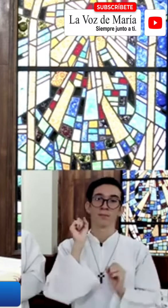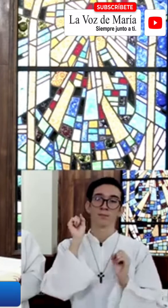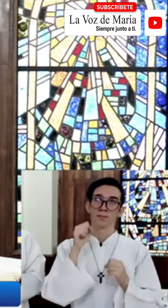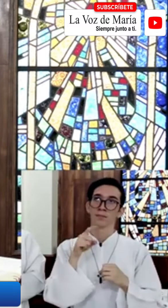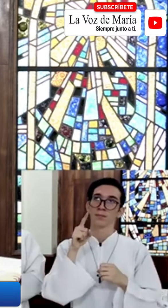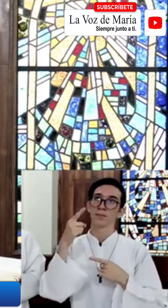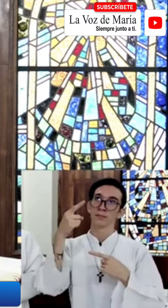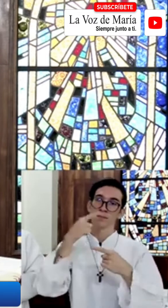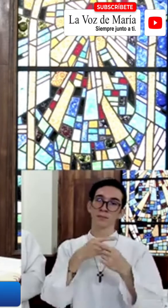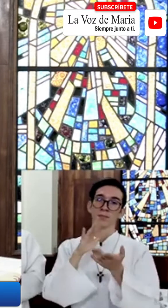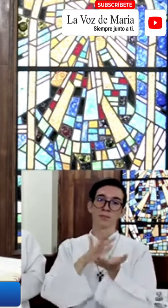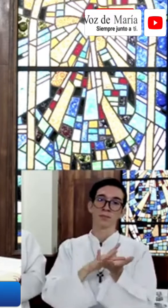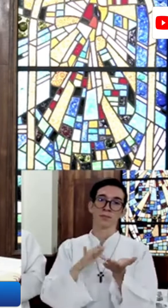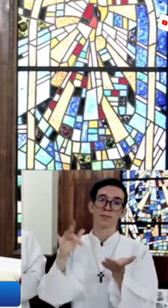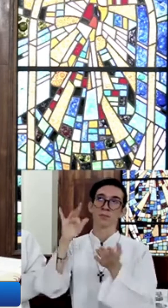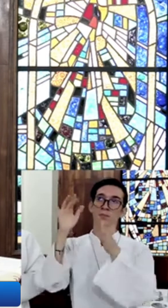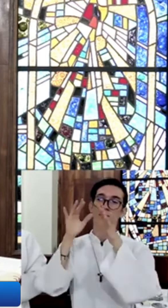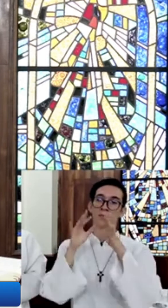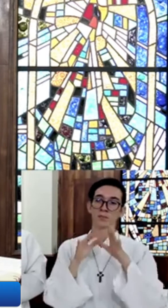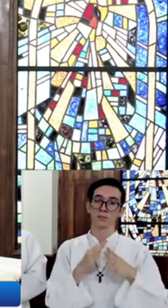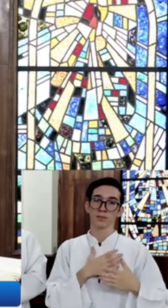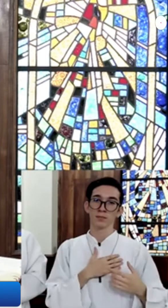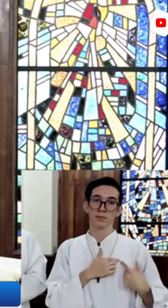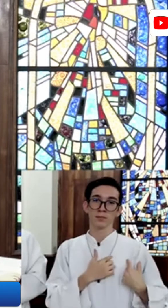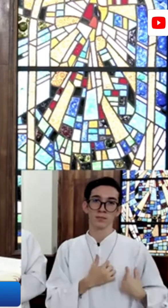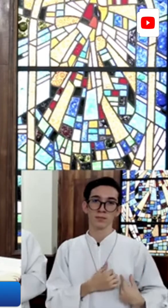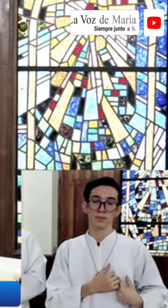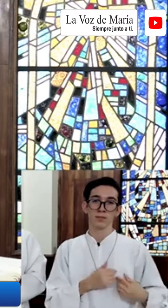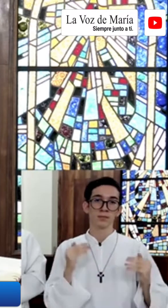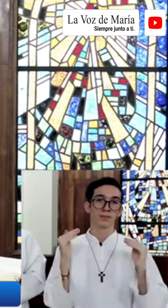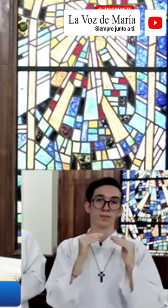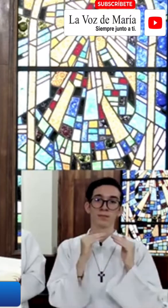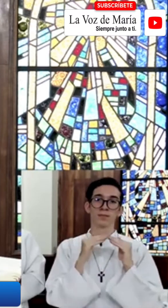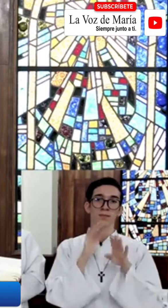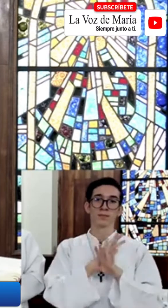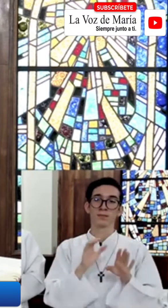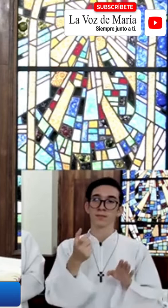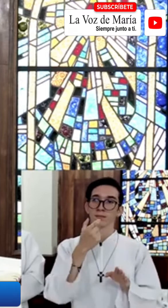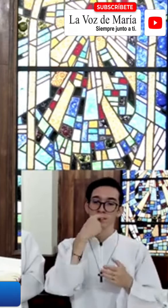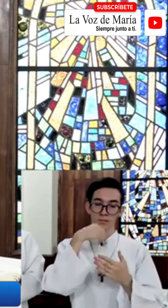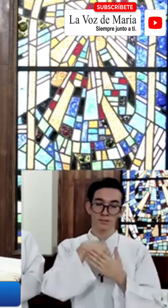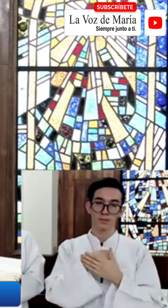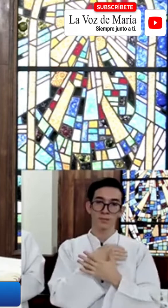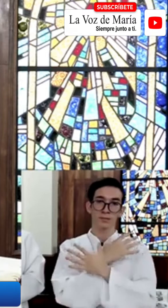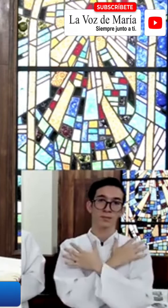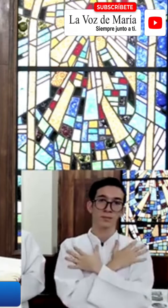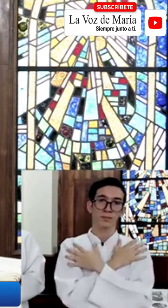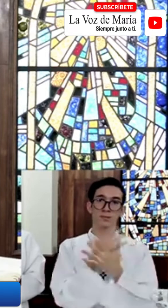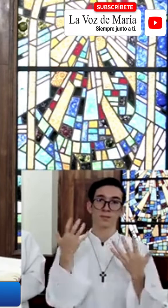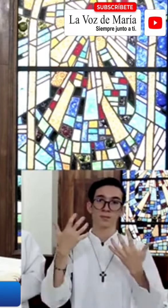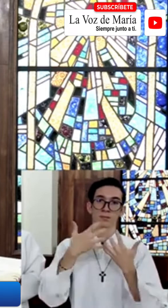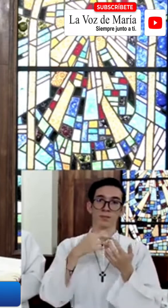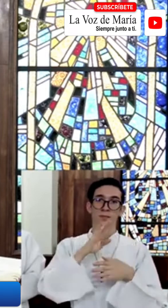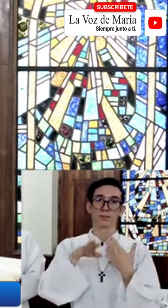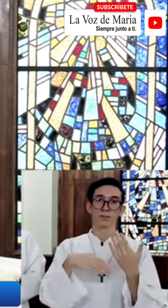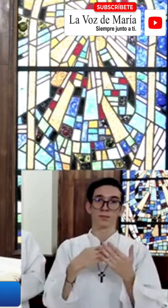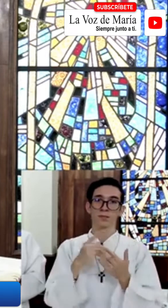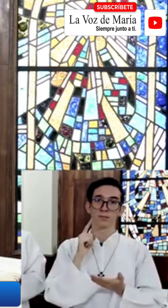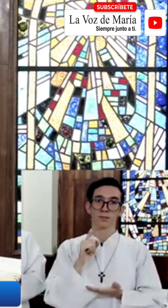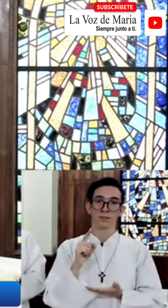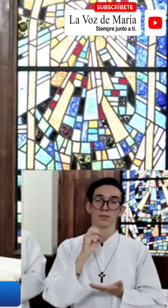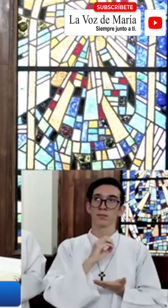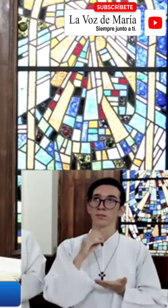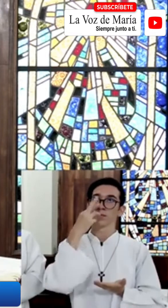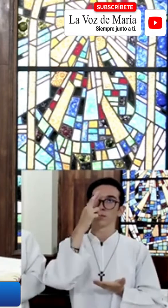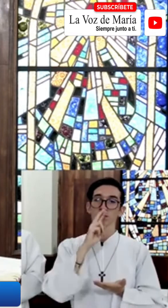al menos espiritualmente a mi corazón. Y como si te hubiese recibido, me abrazo y me uno todo a ti. Oh